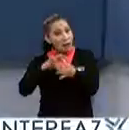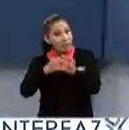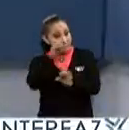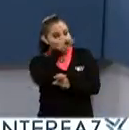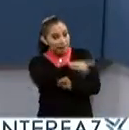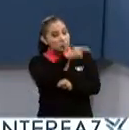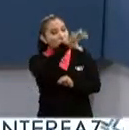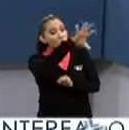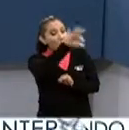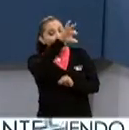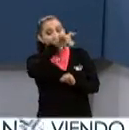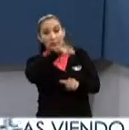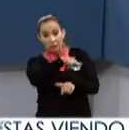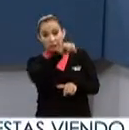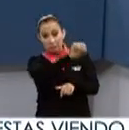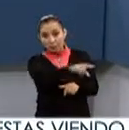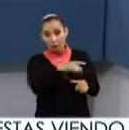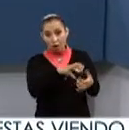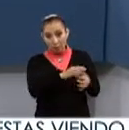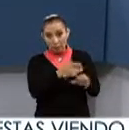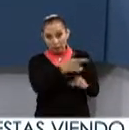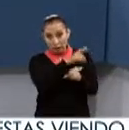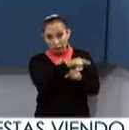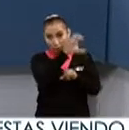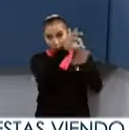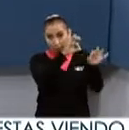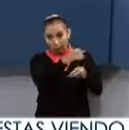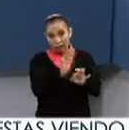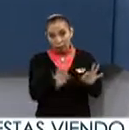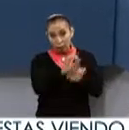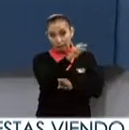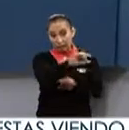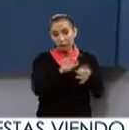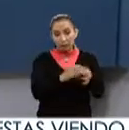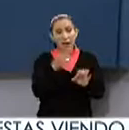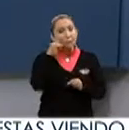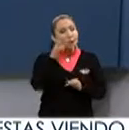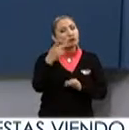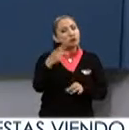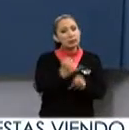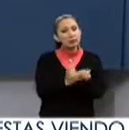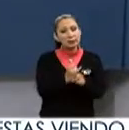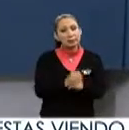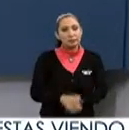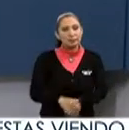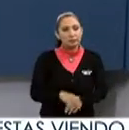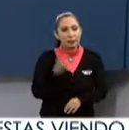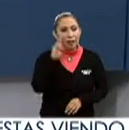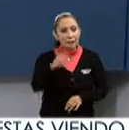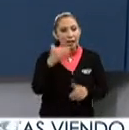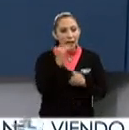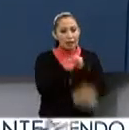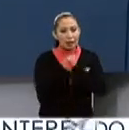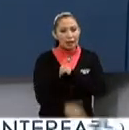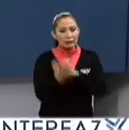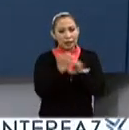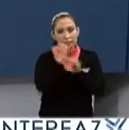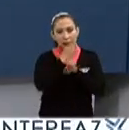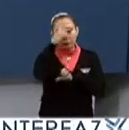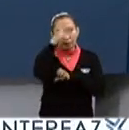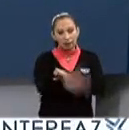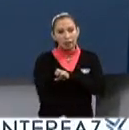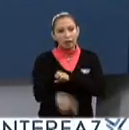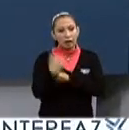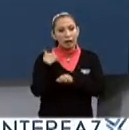de los cuales 17 han salido de Olimpiada Nacional. Pues ahí está la importancia de esta Olimpiada. Vamos a ver tu reportaje. Sí, vamos al cierre del Estado de